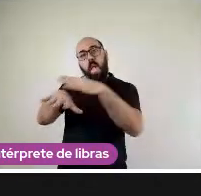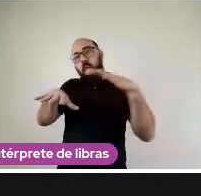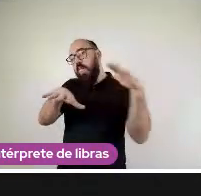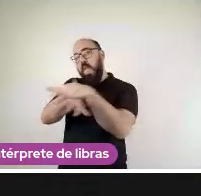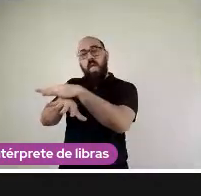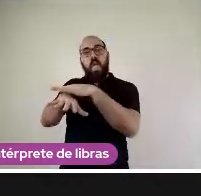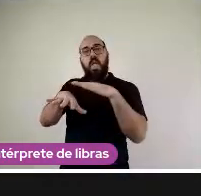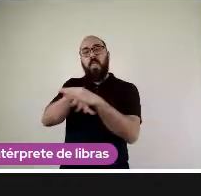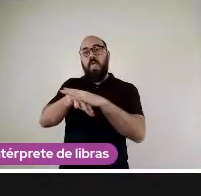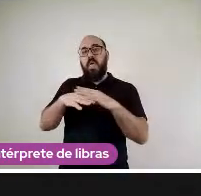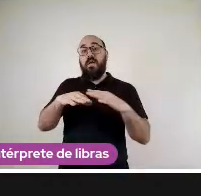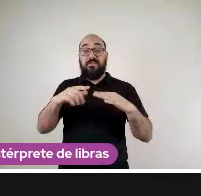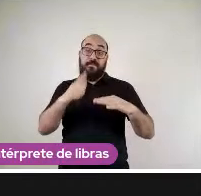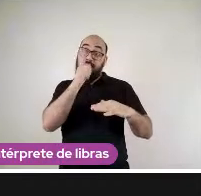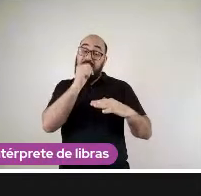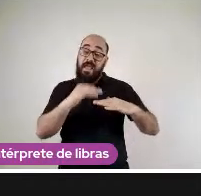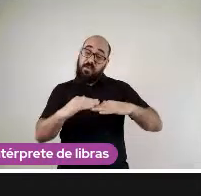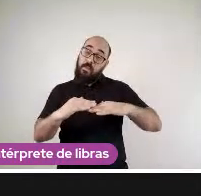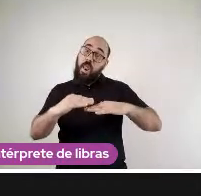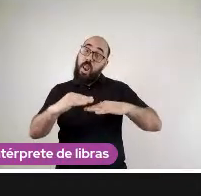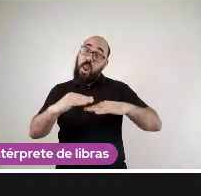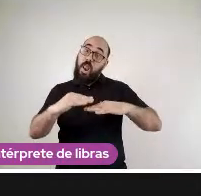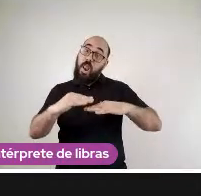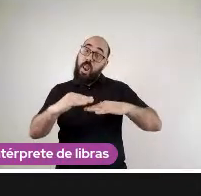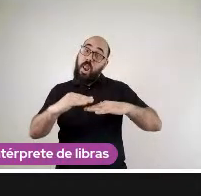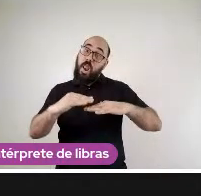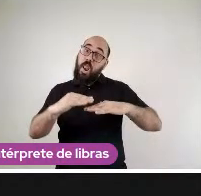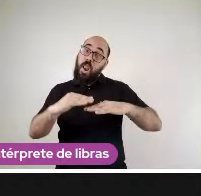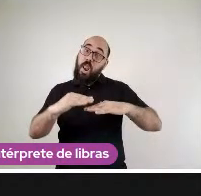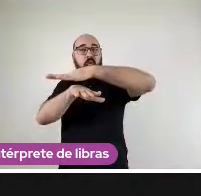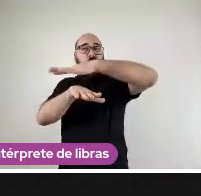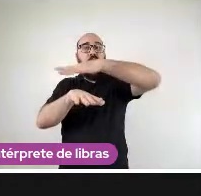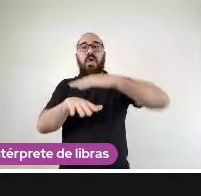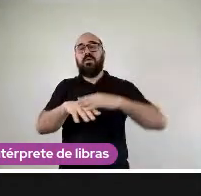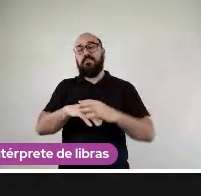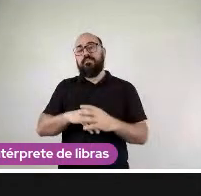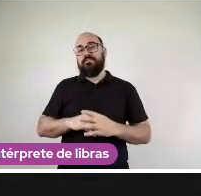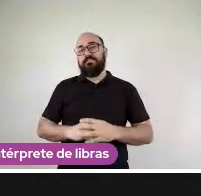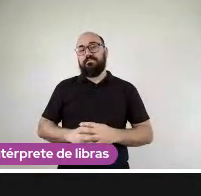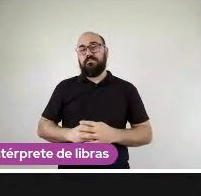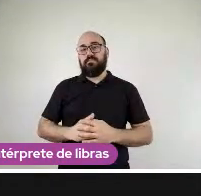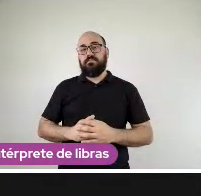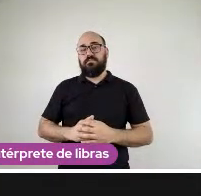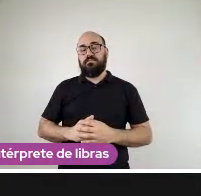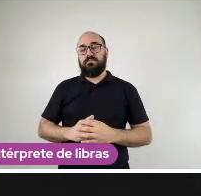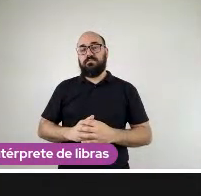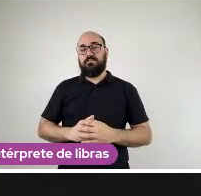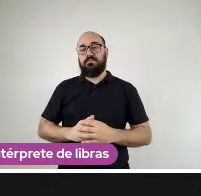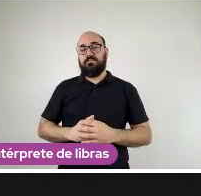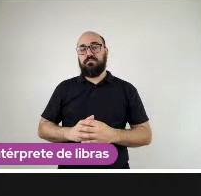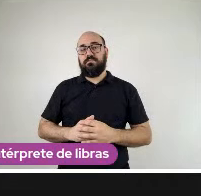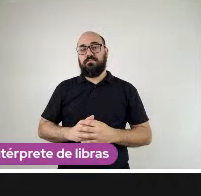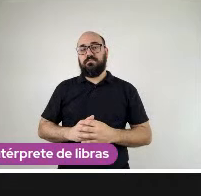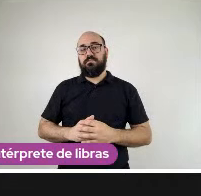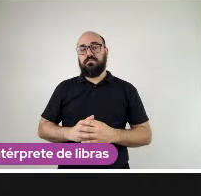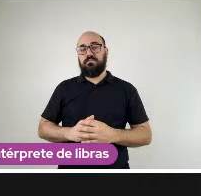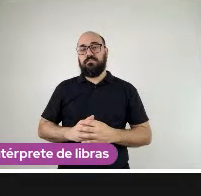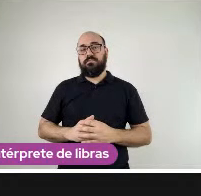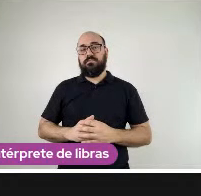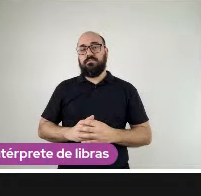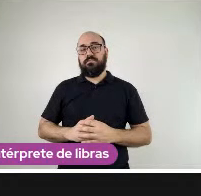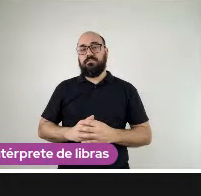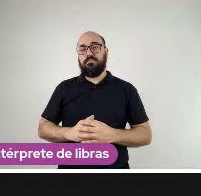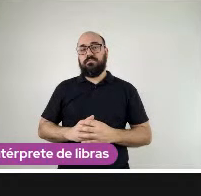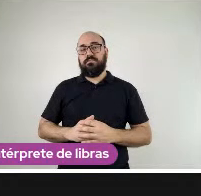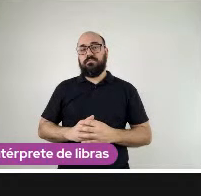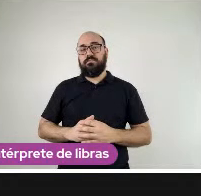también existe una dinámica en la morfología litoral y bueno, esto está favoreciendo que